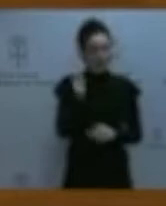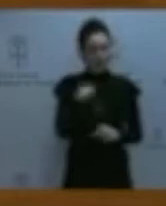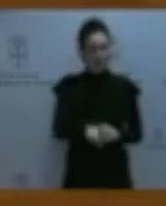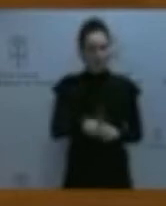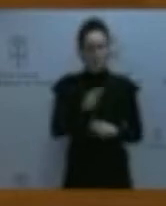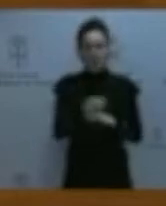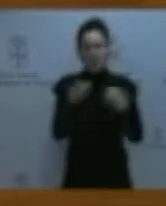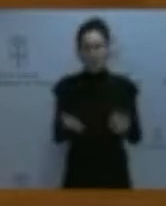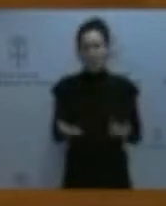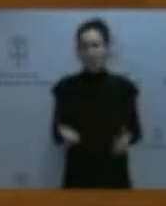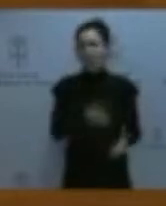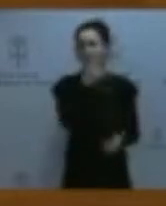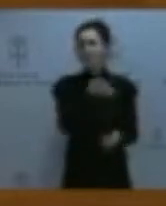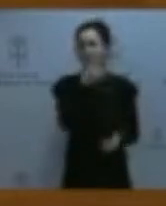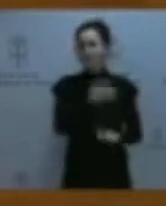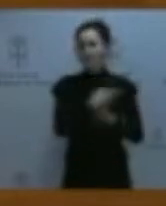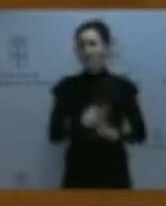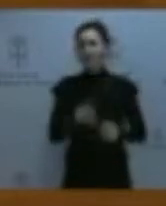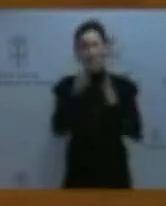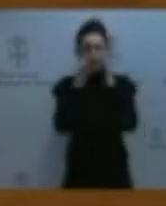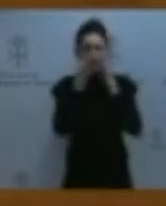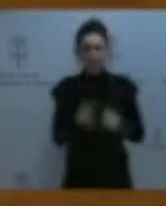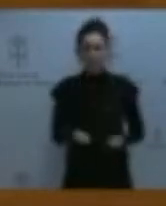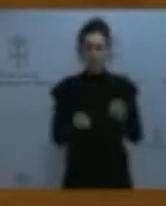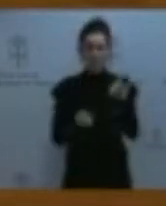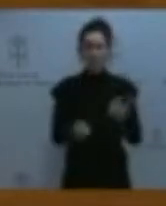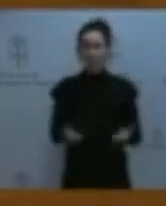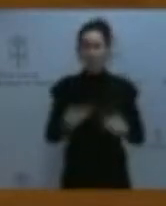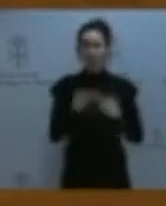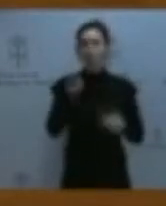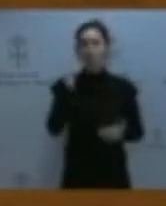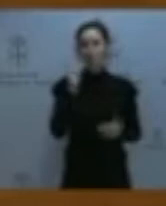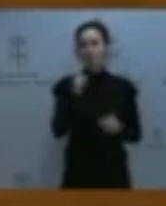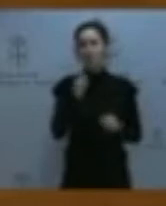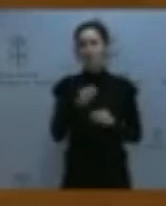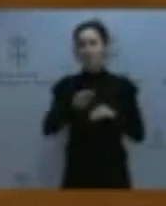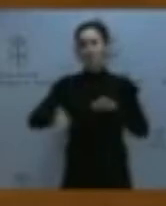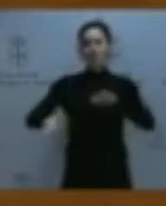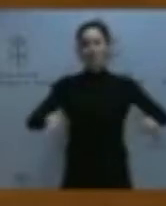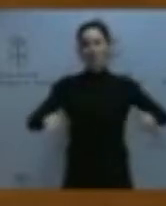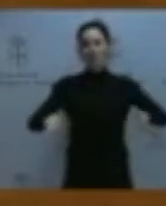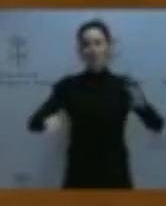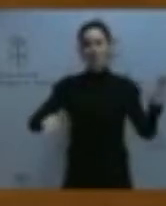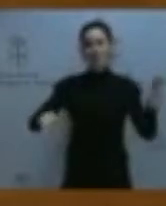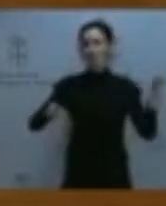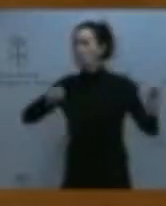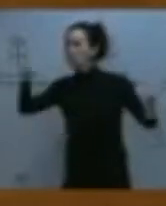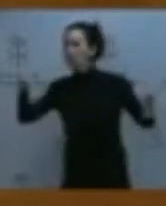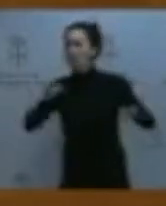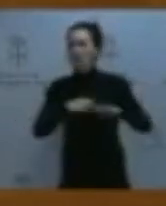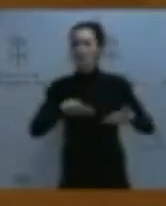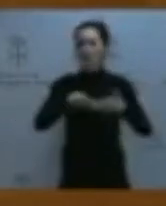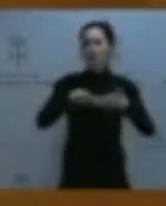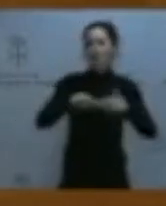Parlamento. Discurso que tiene bastante poco de real y que responde solamente a la intención del bipartidismo, de PP y PSOE, de bloquear las